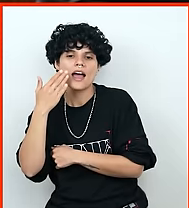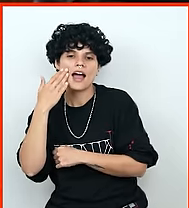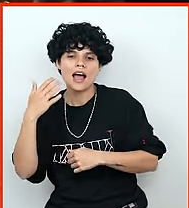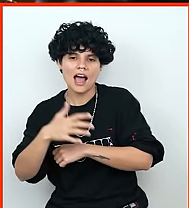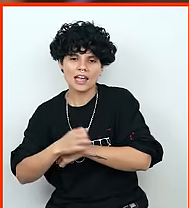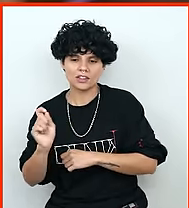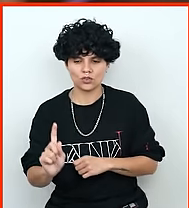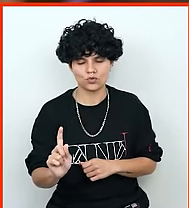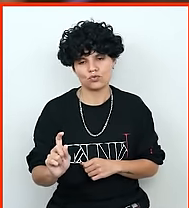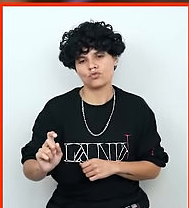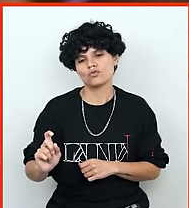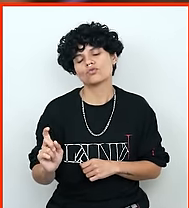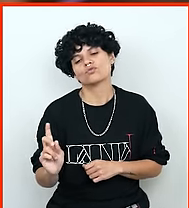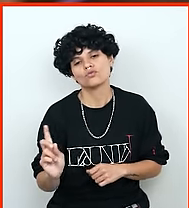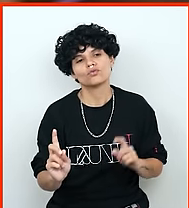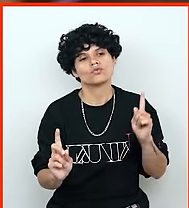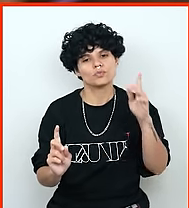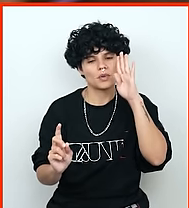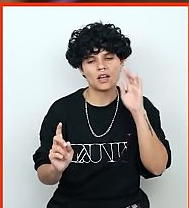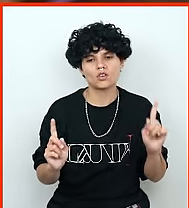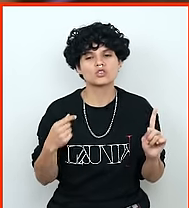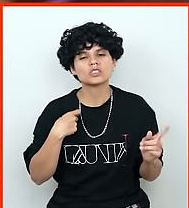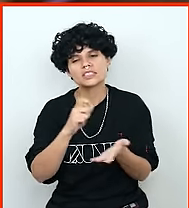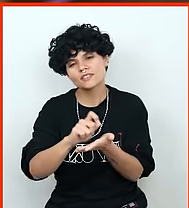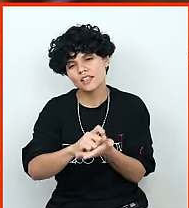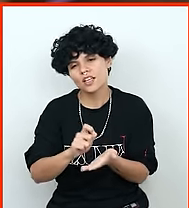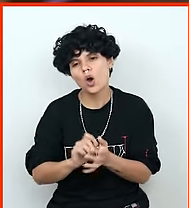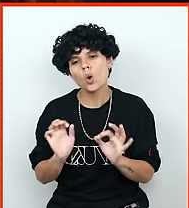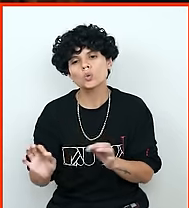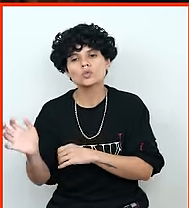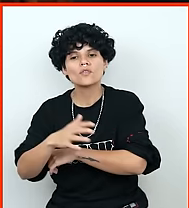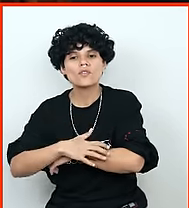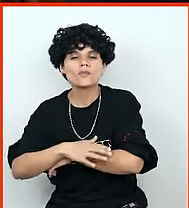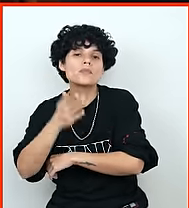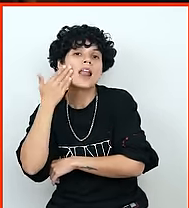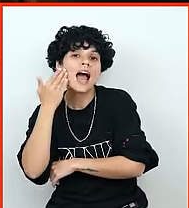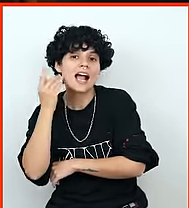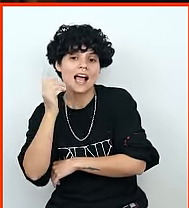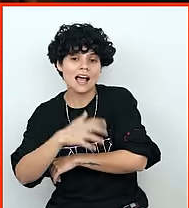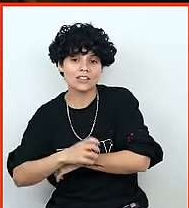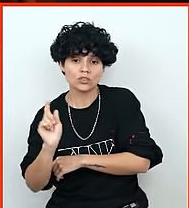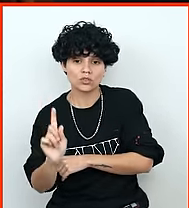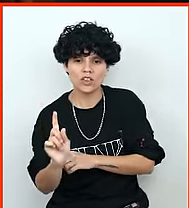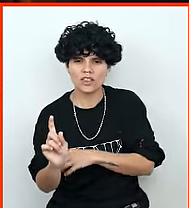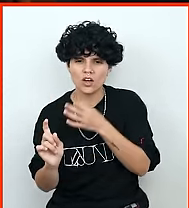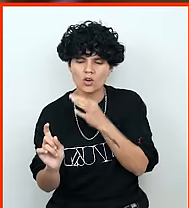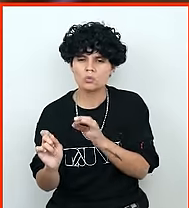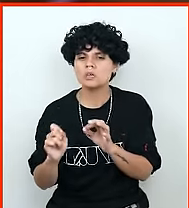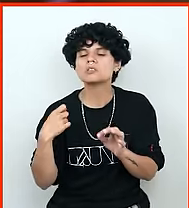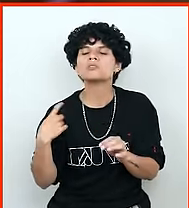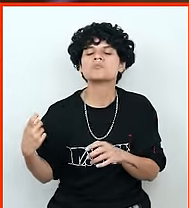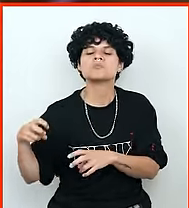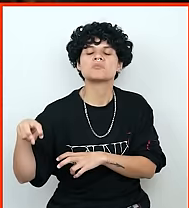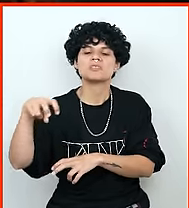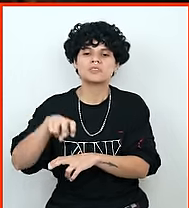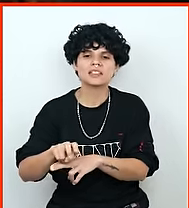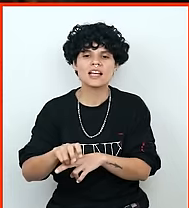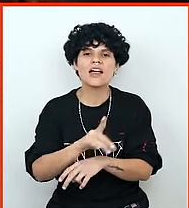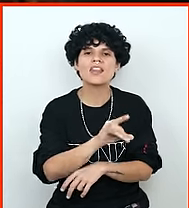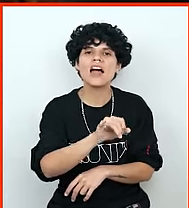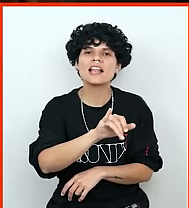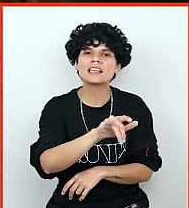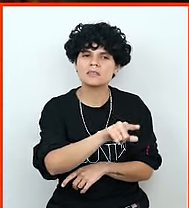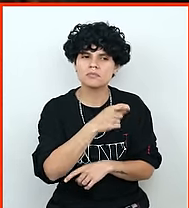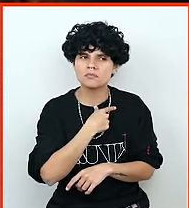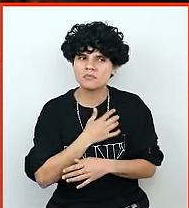la Blanquita. Un día estaba, me acuerdo, y estaba escribiendo una canción y me acuerdo que pasó la Blanca y la Blanca como que se echó en una camita donde estaba el Dalí y me puse a pensar, el Dalí me